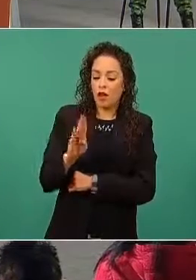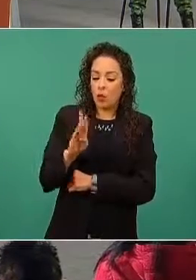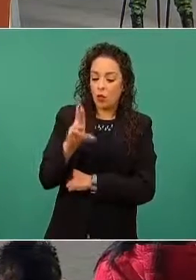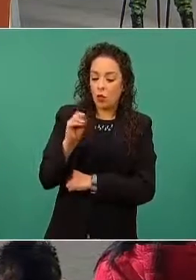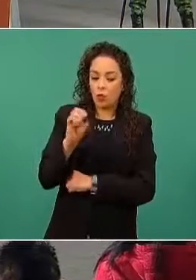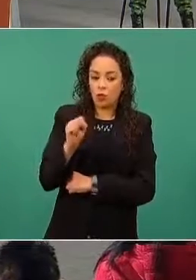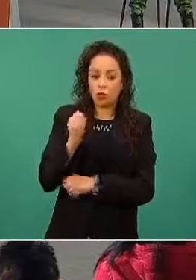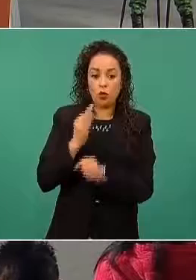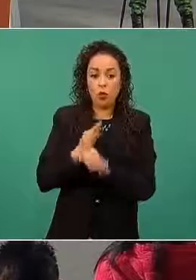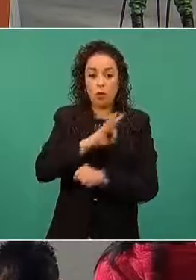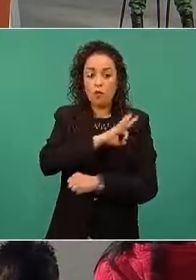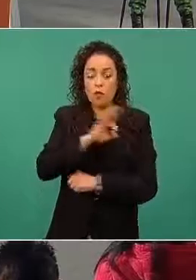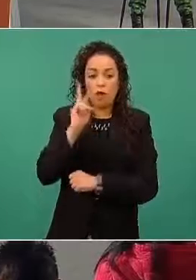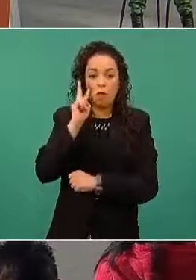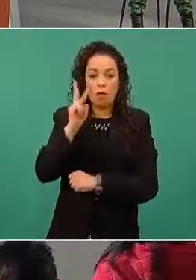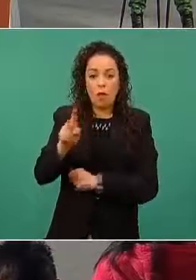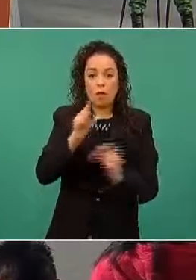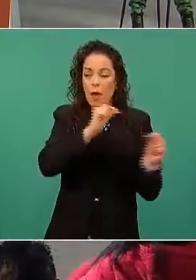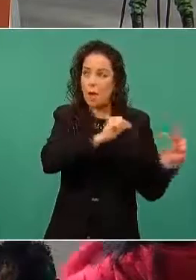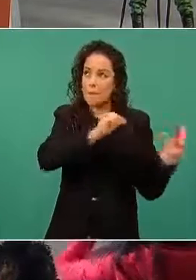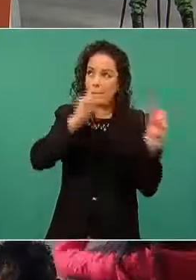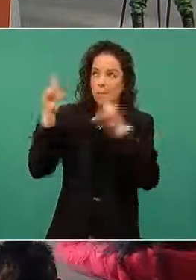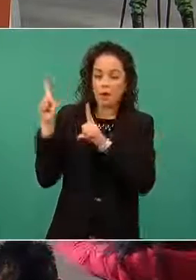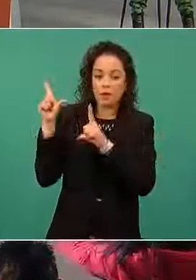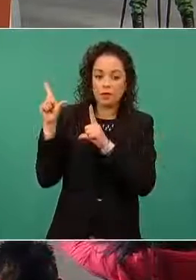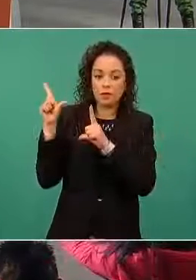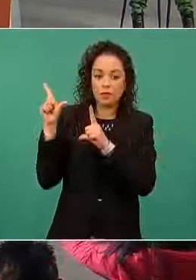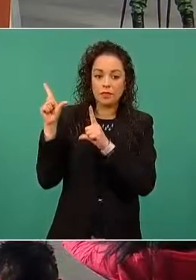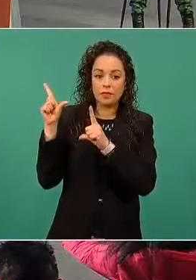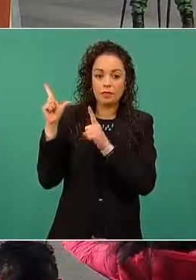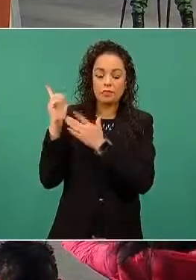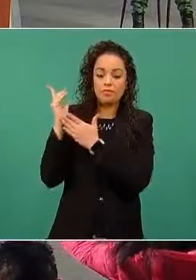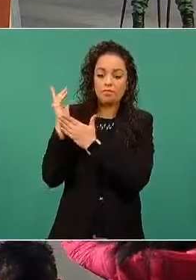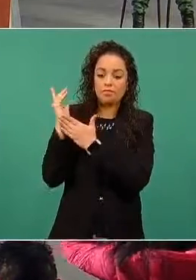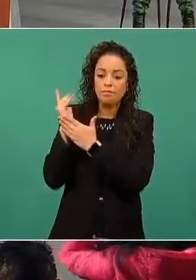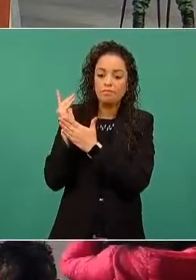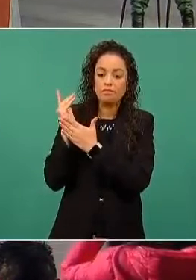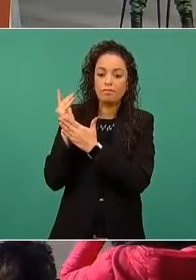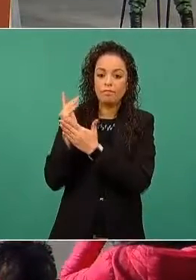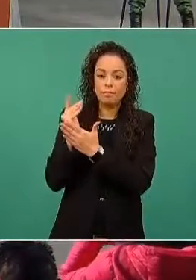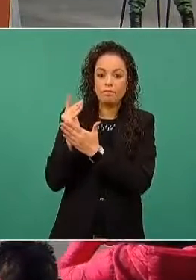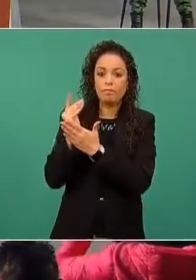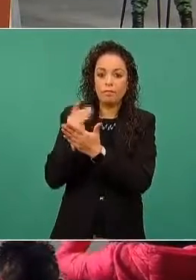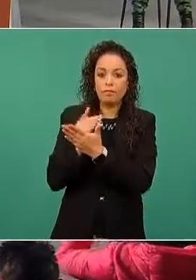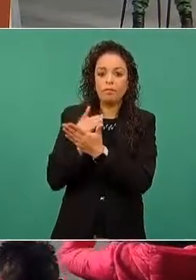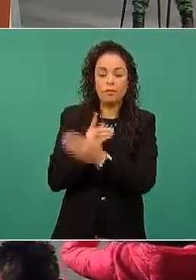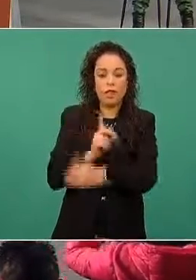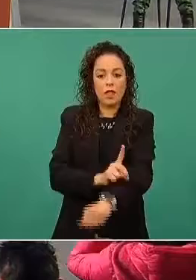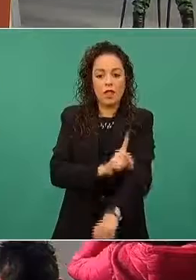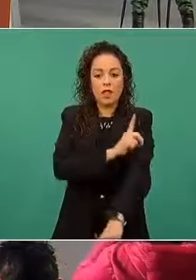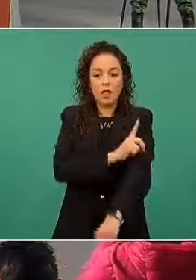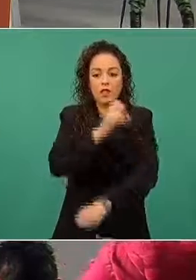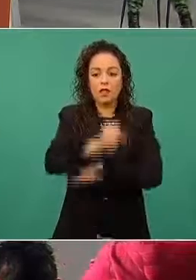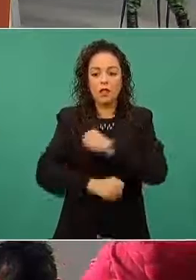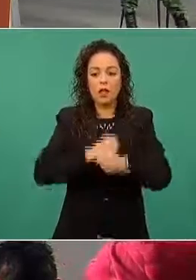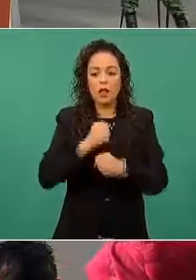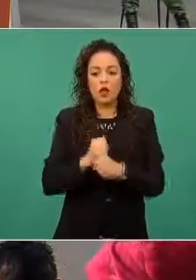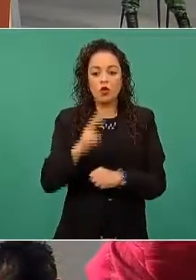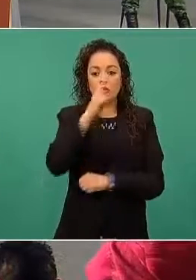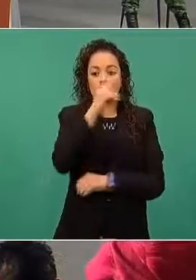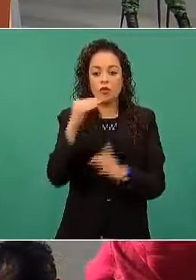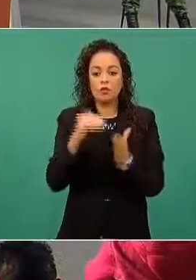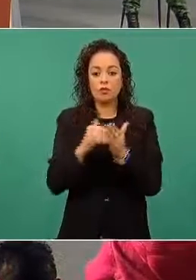observar cómo las reservas vinieron disminuyendo desde el 2012